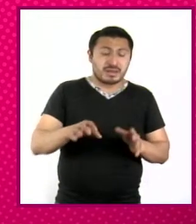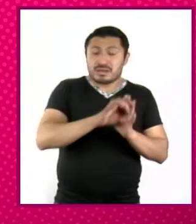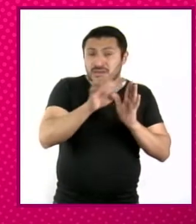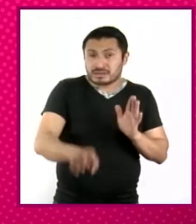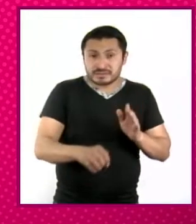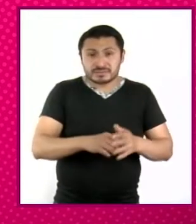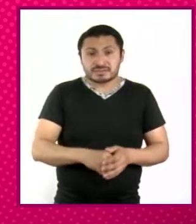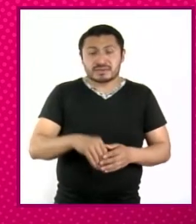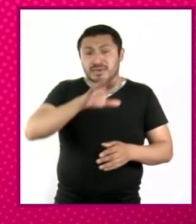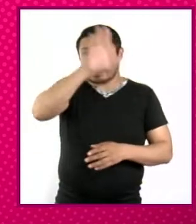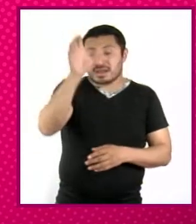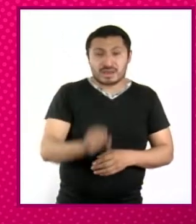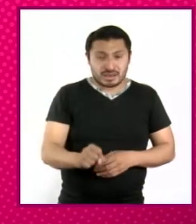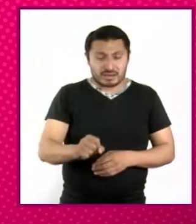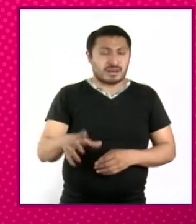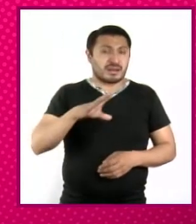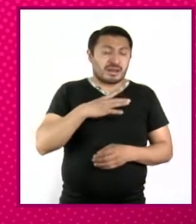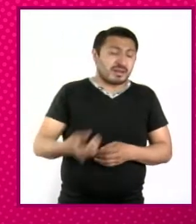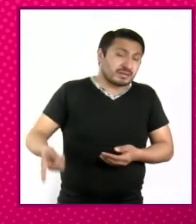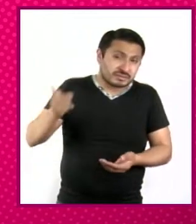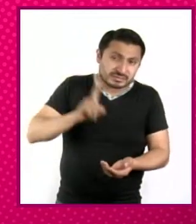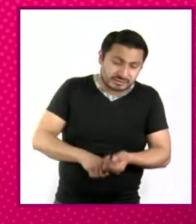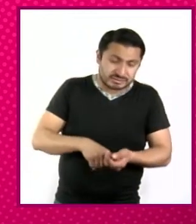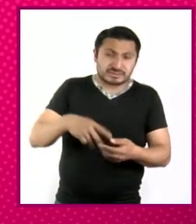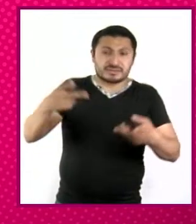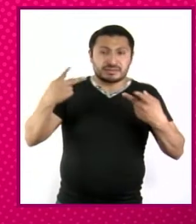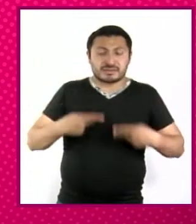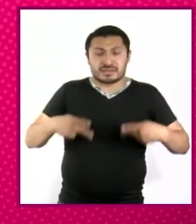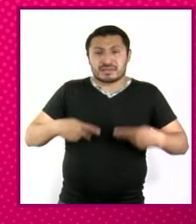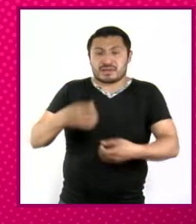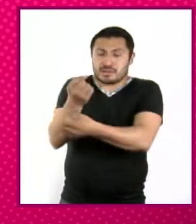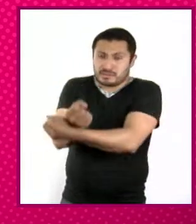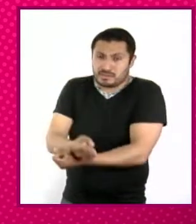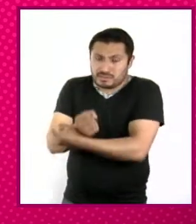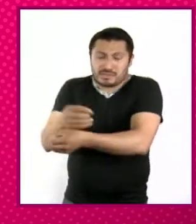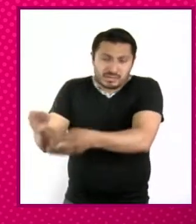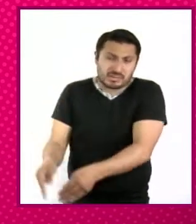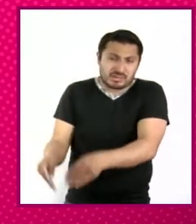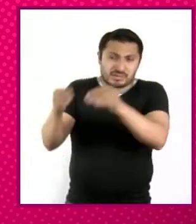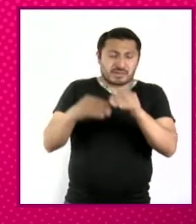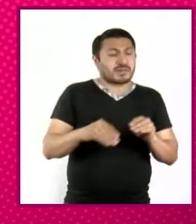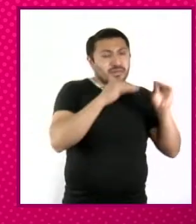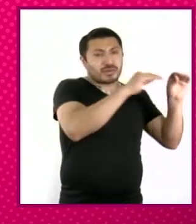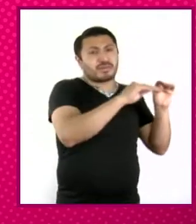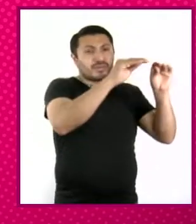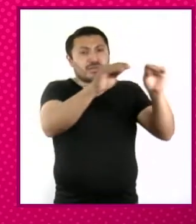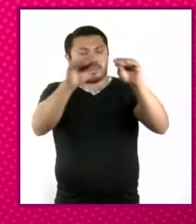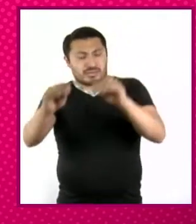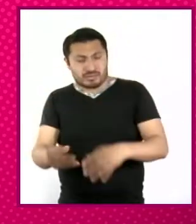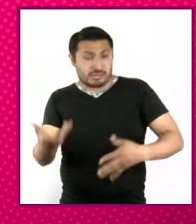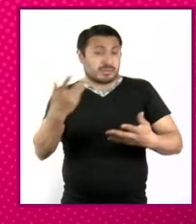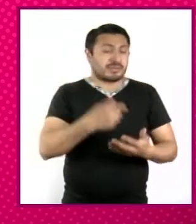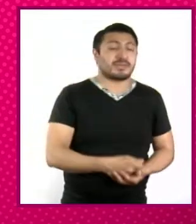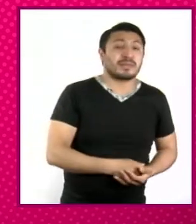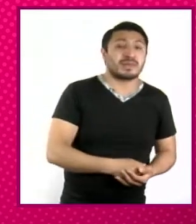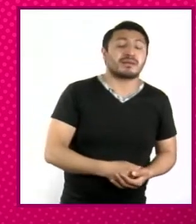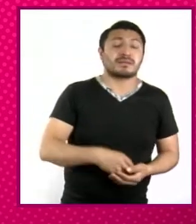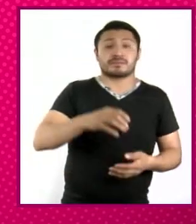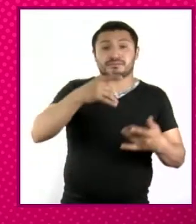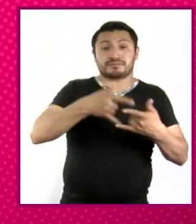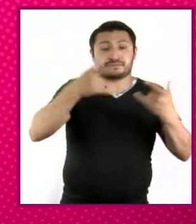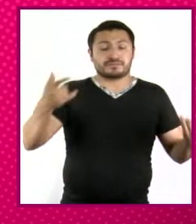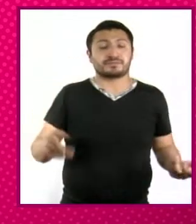ejemplo, el África, ¿no? Que es de donde precisamente extraen a estas personas para llevarlas al nuevo continente. Entonces, la historia